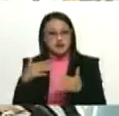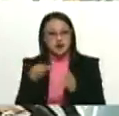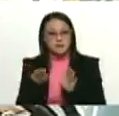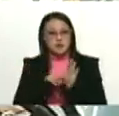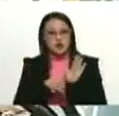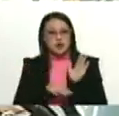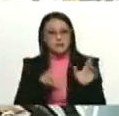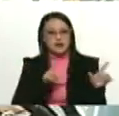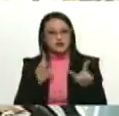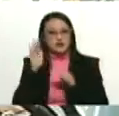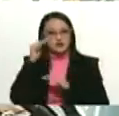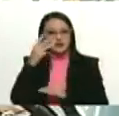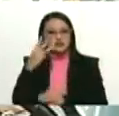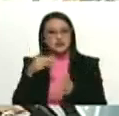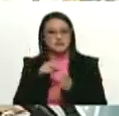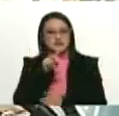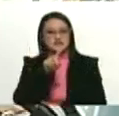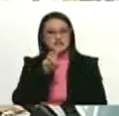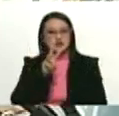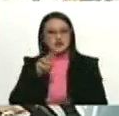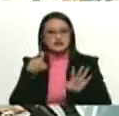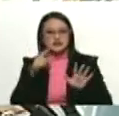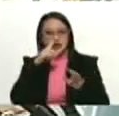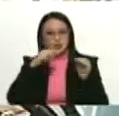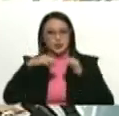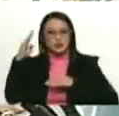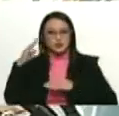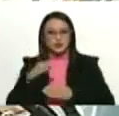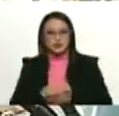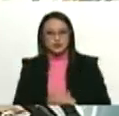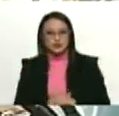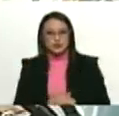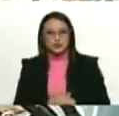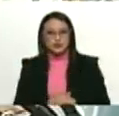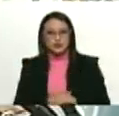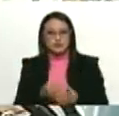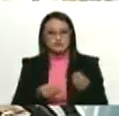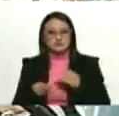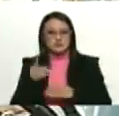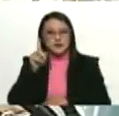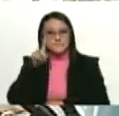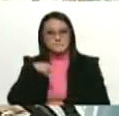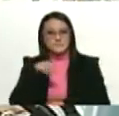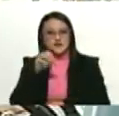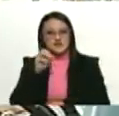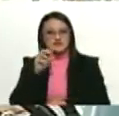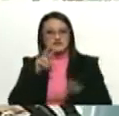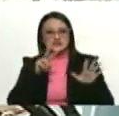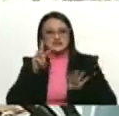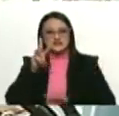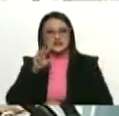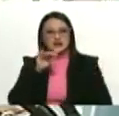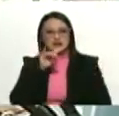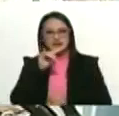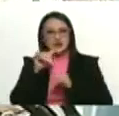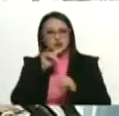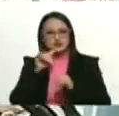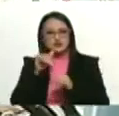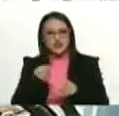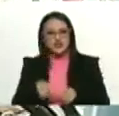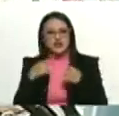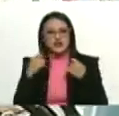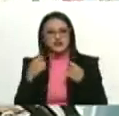han atendido a 3.136 adultos mayores. Hemos recibido 1.073 denuncias de delito, en las que destacan los casos